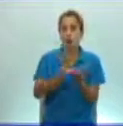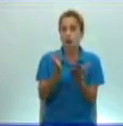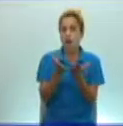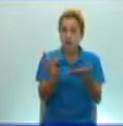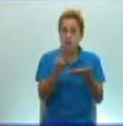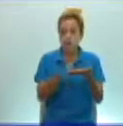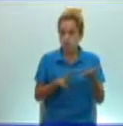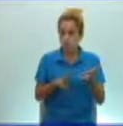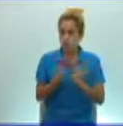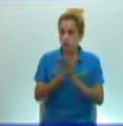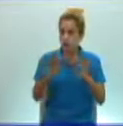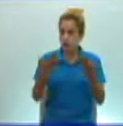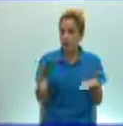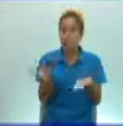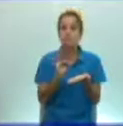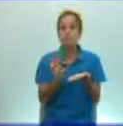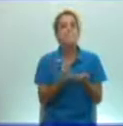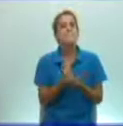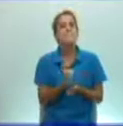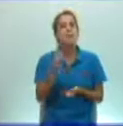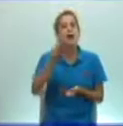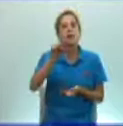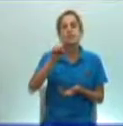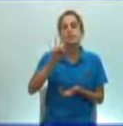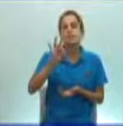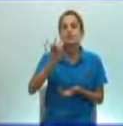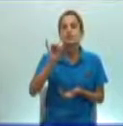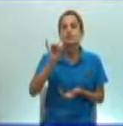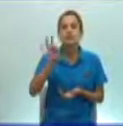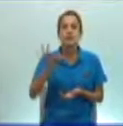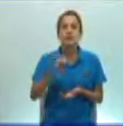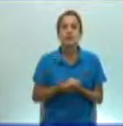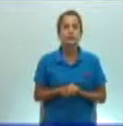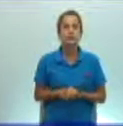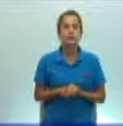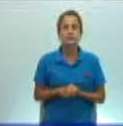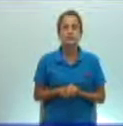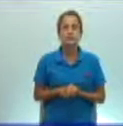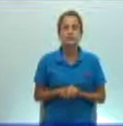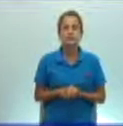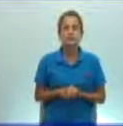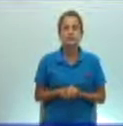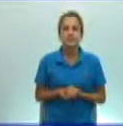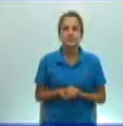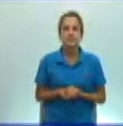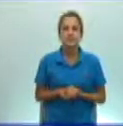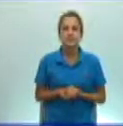abierto en la página 188.